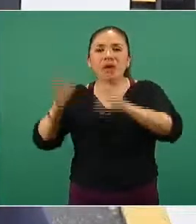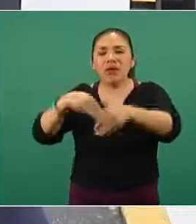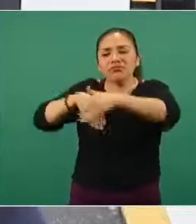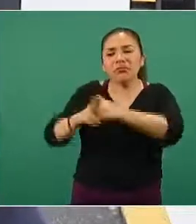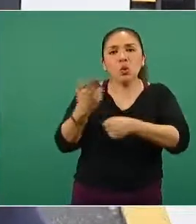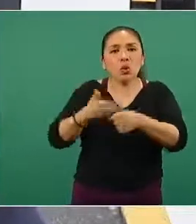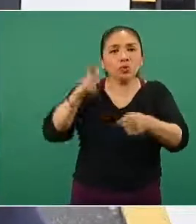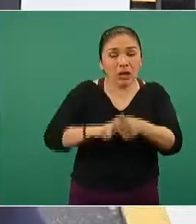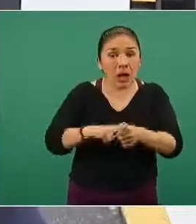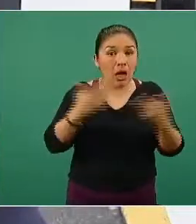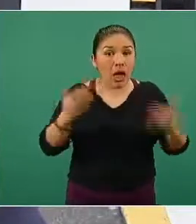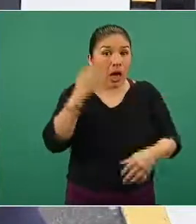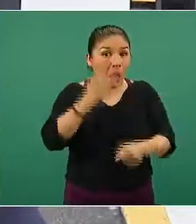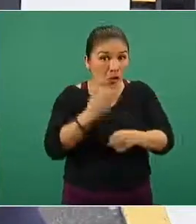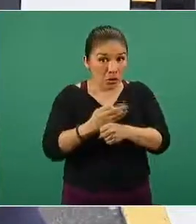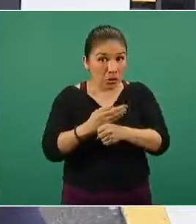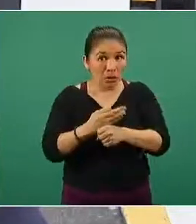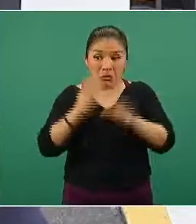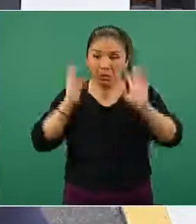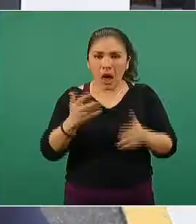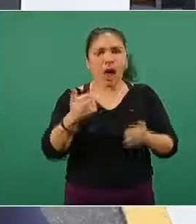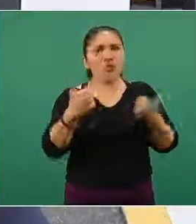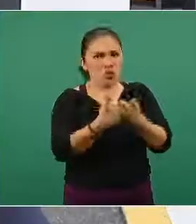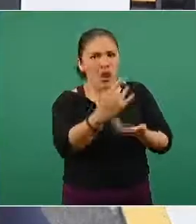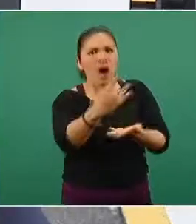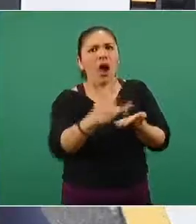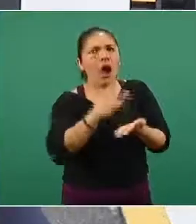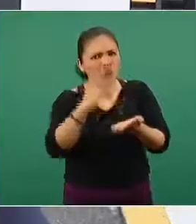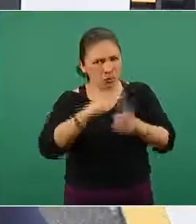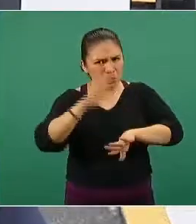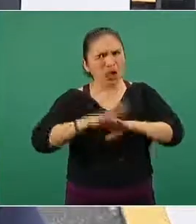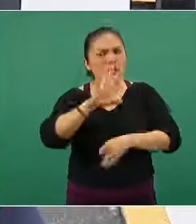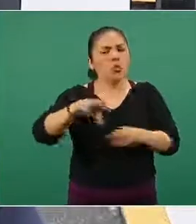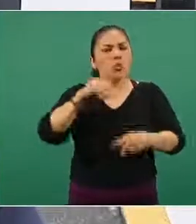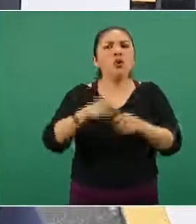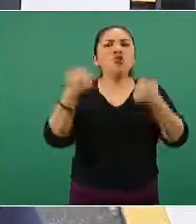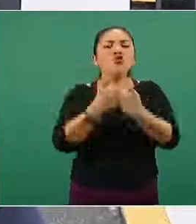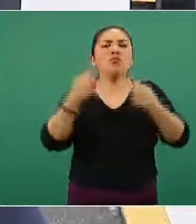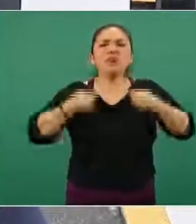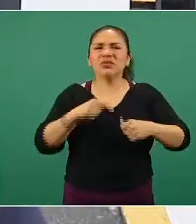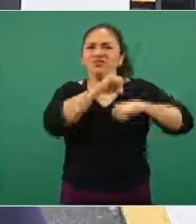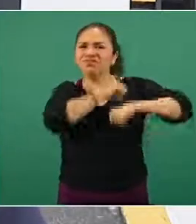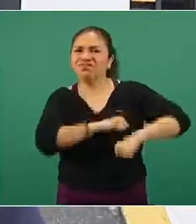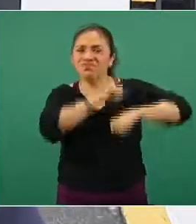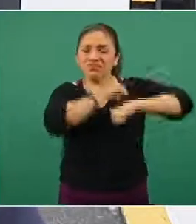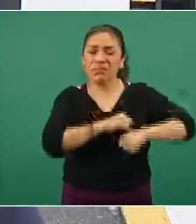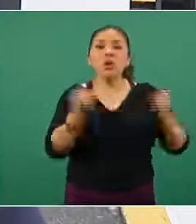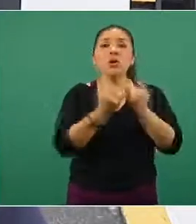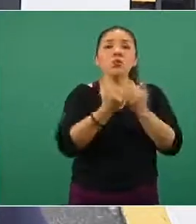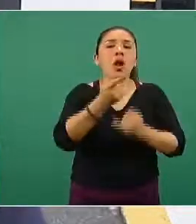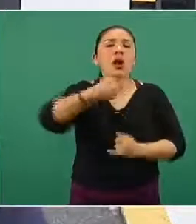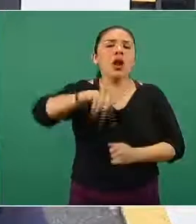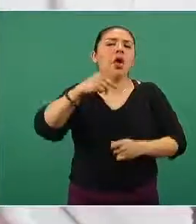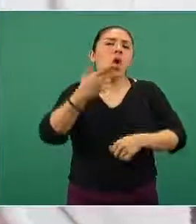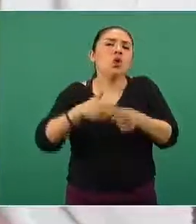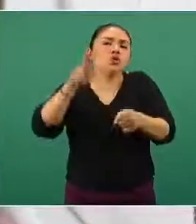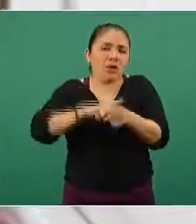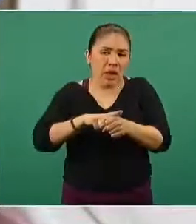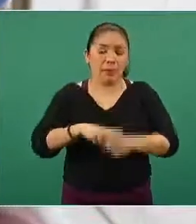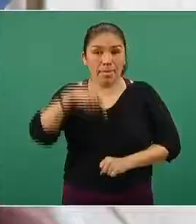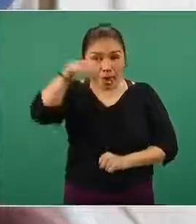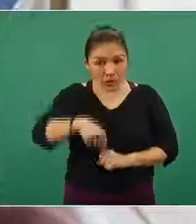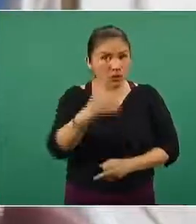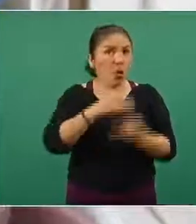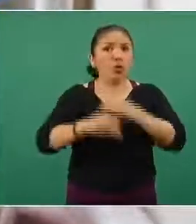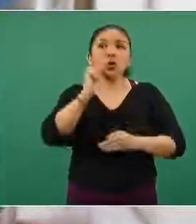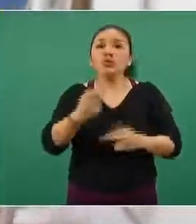internas, y hasta ahorita hemos recibido el apoyo completo tanto de las autoridades como del personal del hospital. Aquí todos